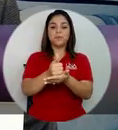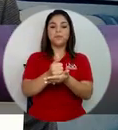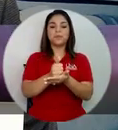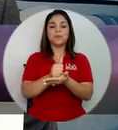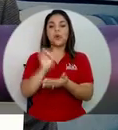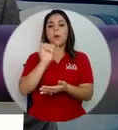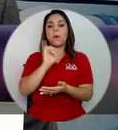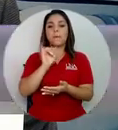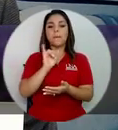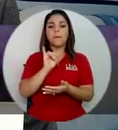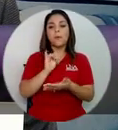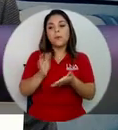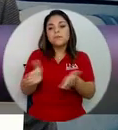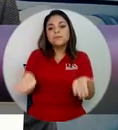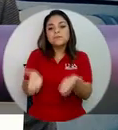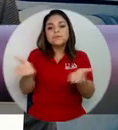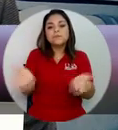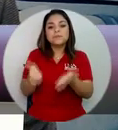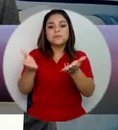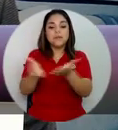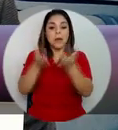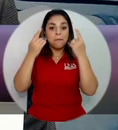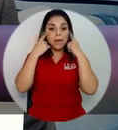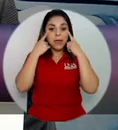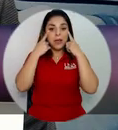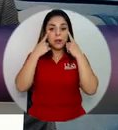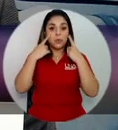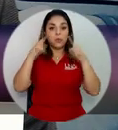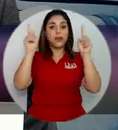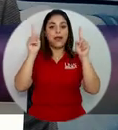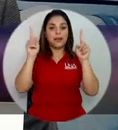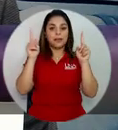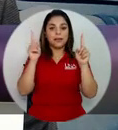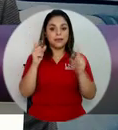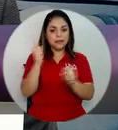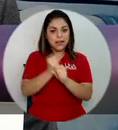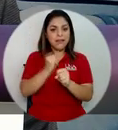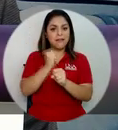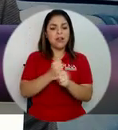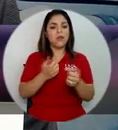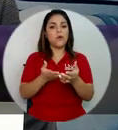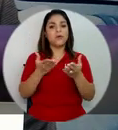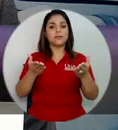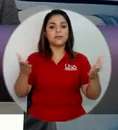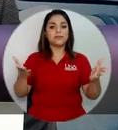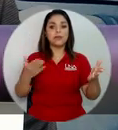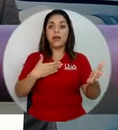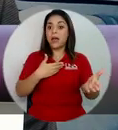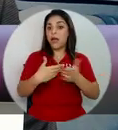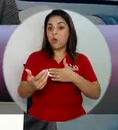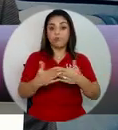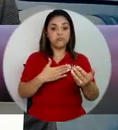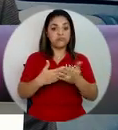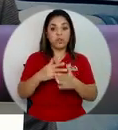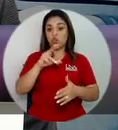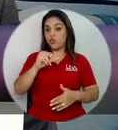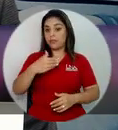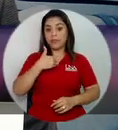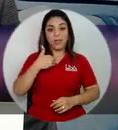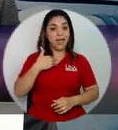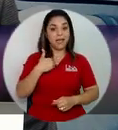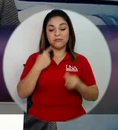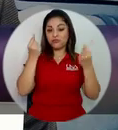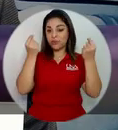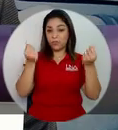como un incentivo para poder lograr hacer las cosas a pesar de que no tenemos